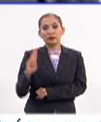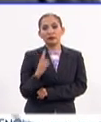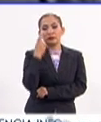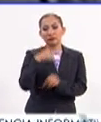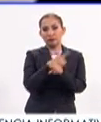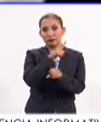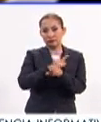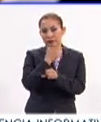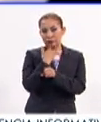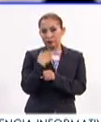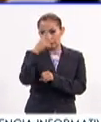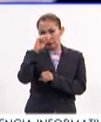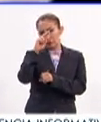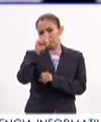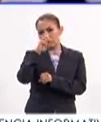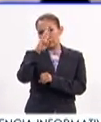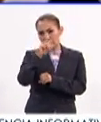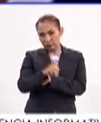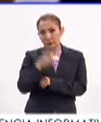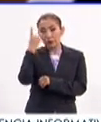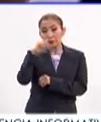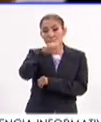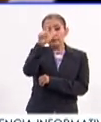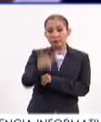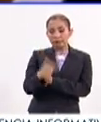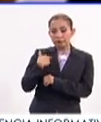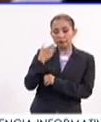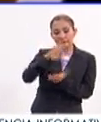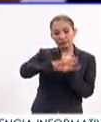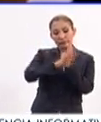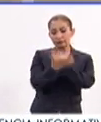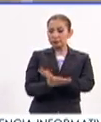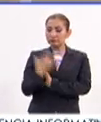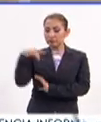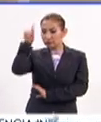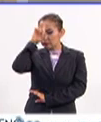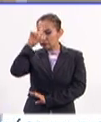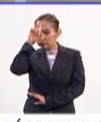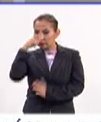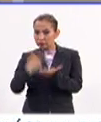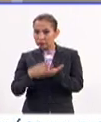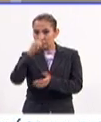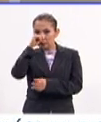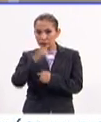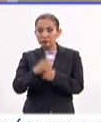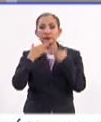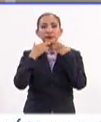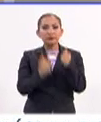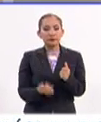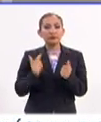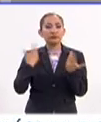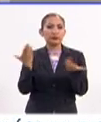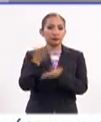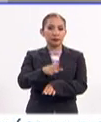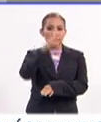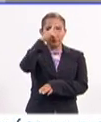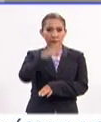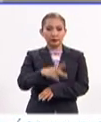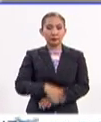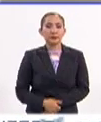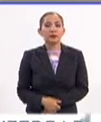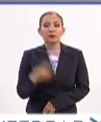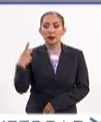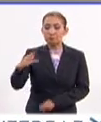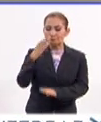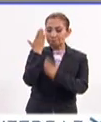Universidad Nacional Autónoma de México, para después convertirse en consejero de la Secretaría de Hacienda y del Banco de México.